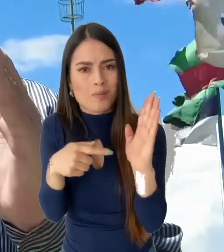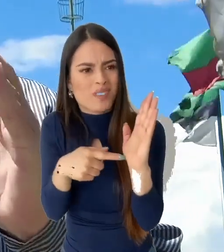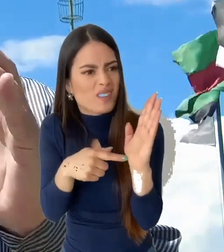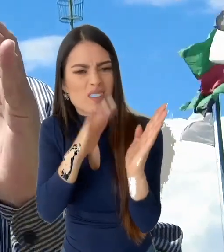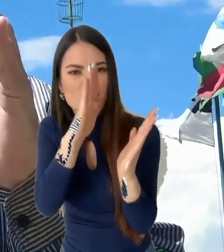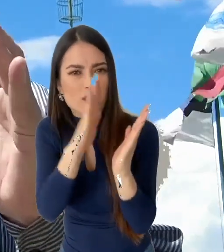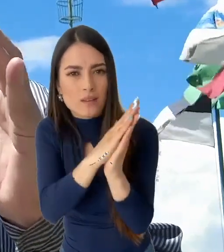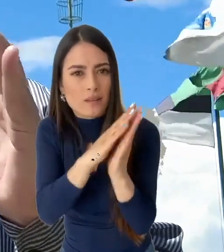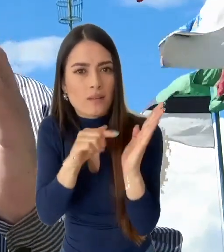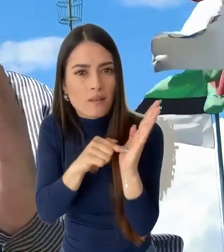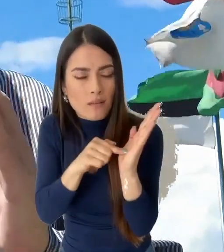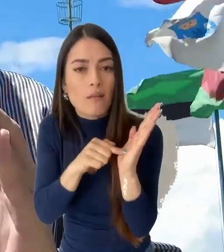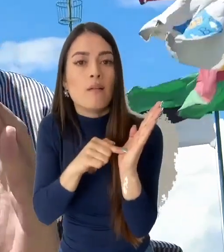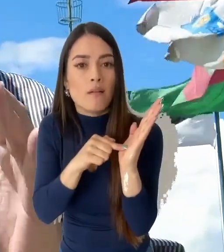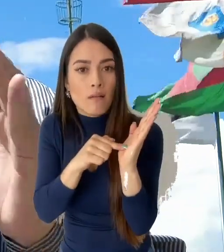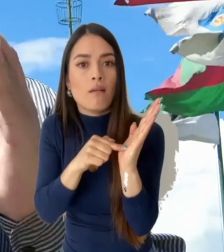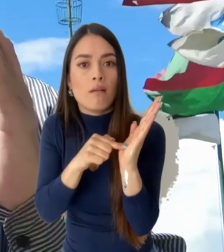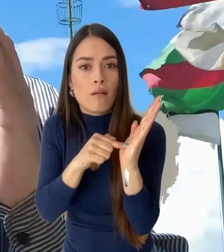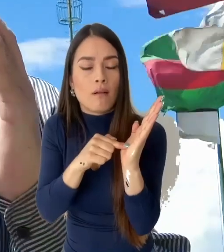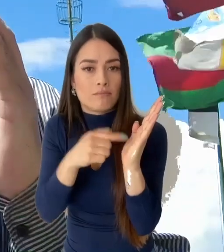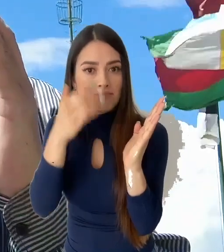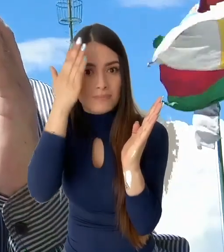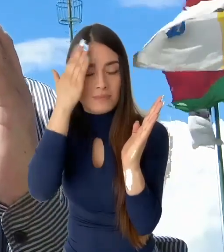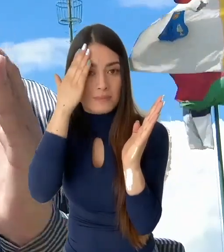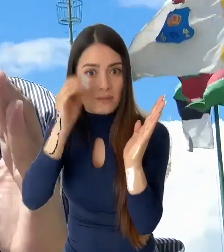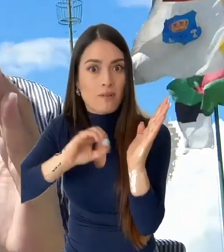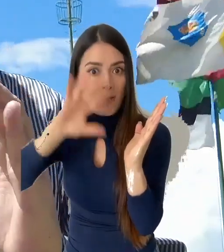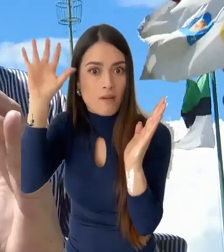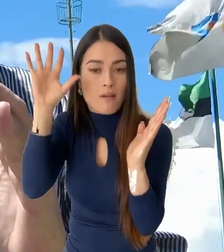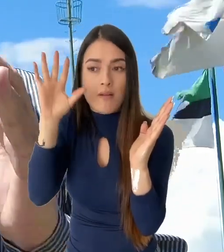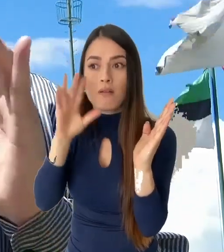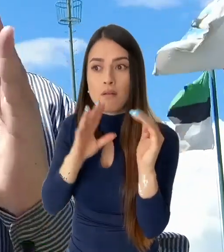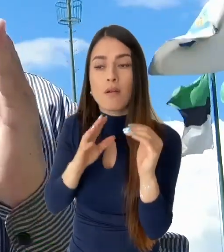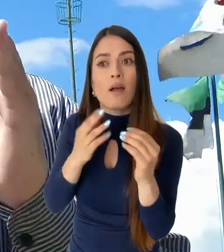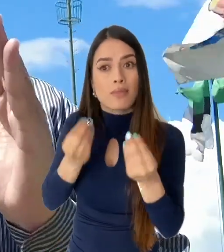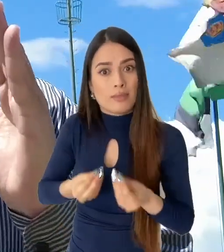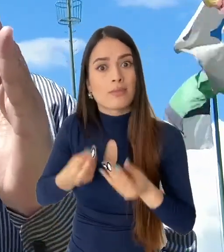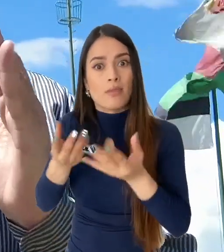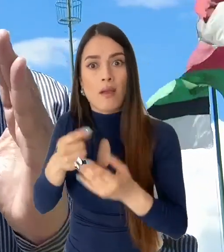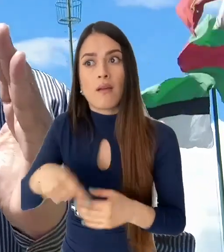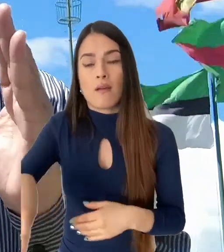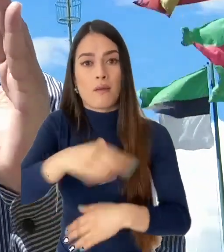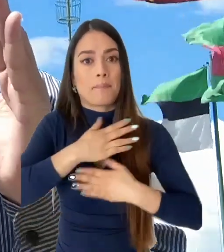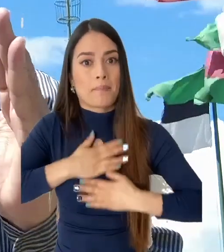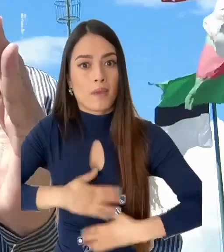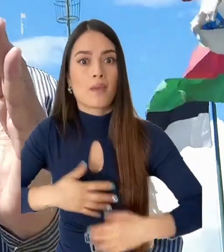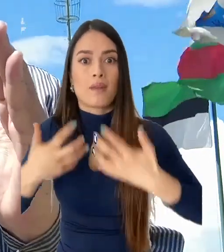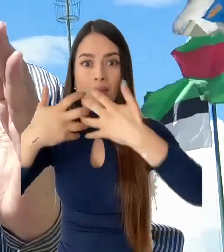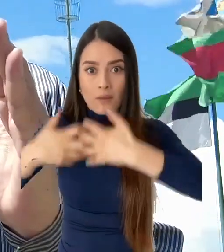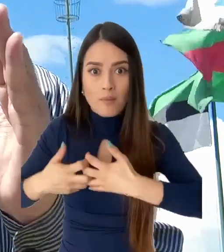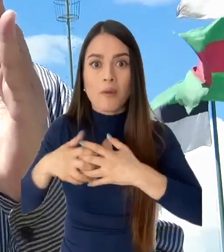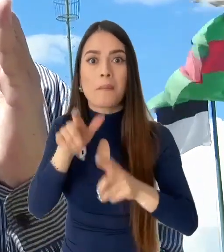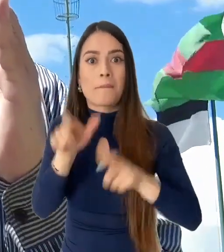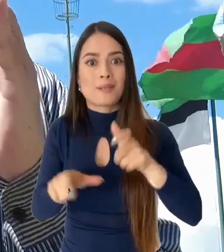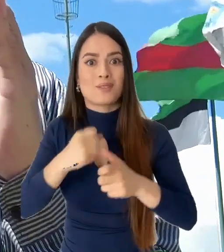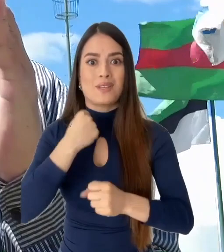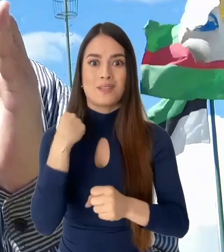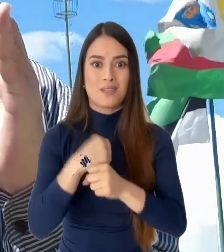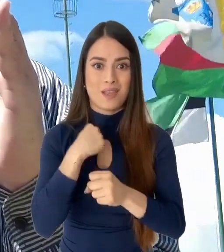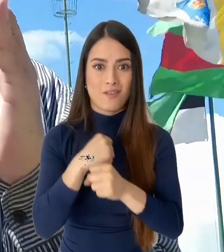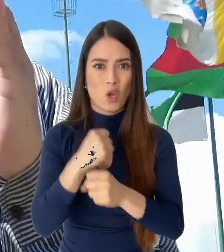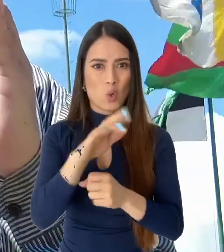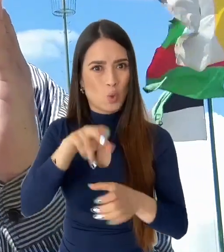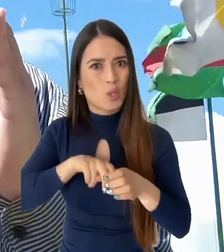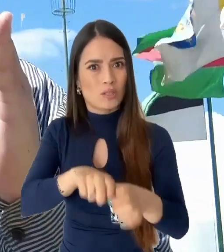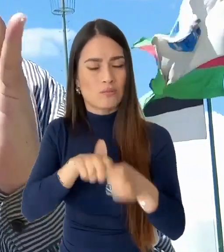los obliga a darle cumplimiento a este acto administrativo que sin lugar a dudas beneficia a los